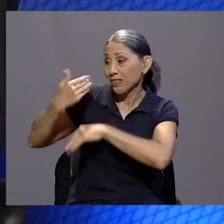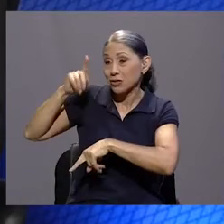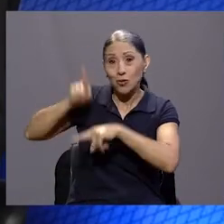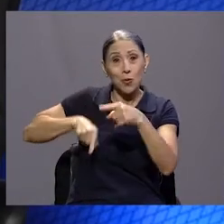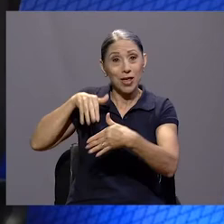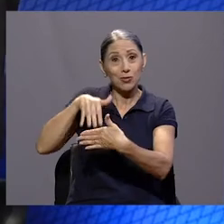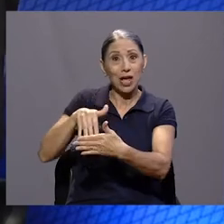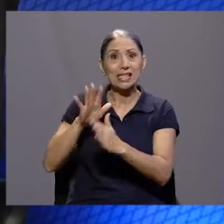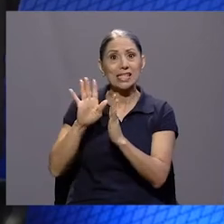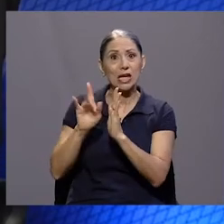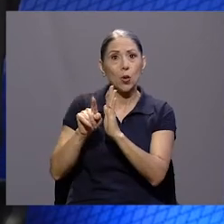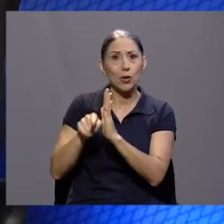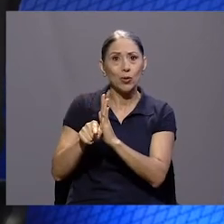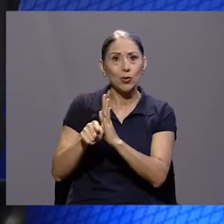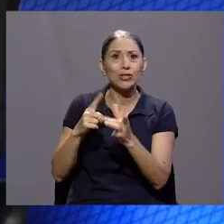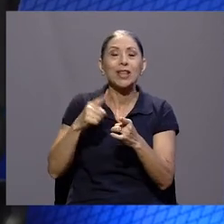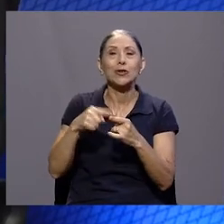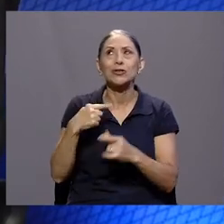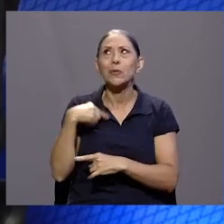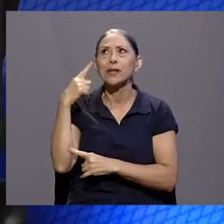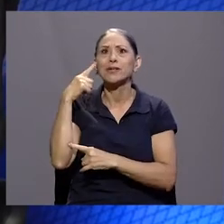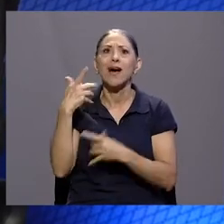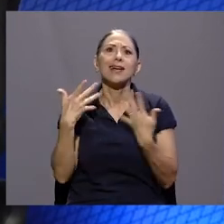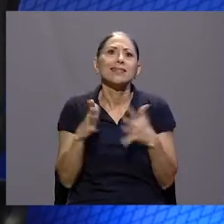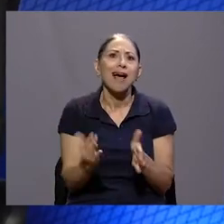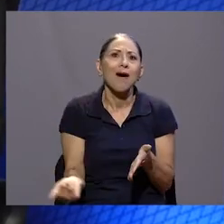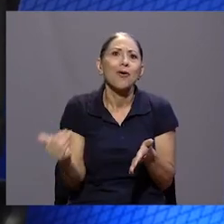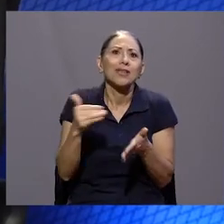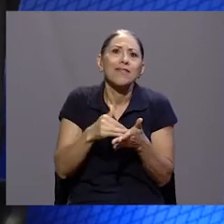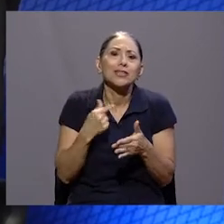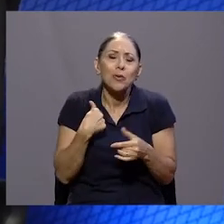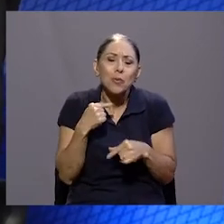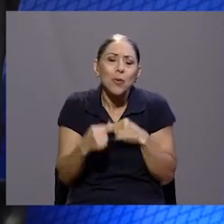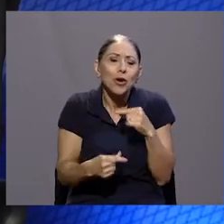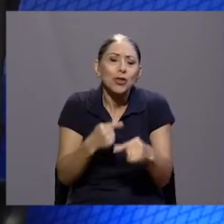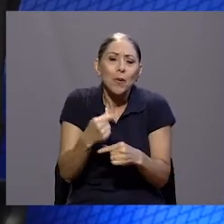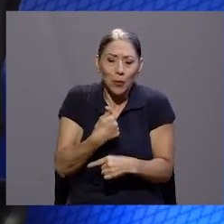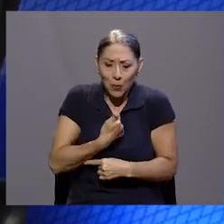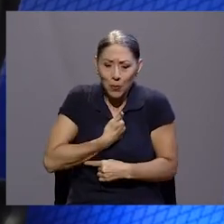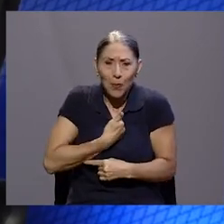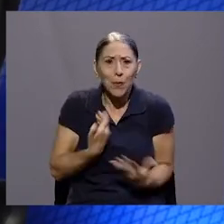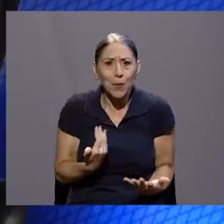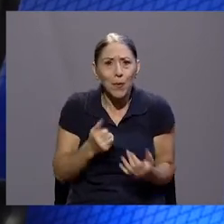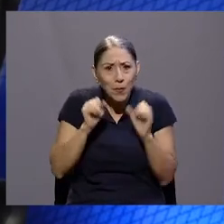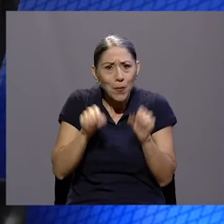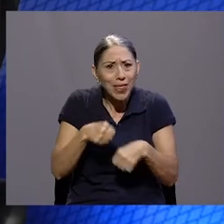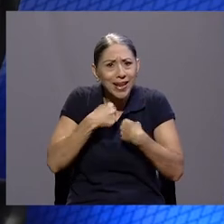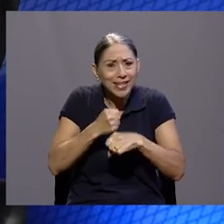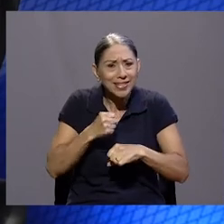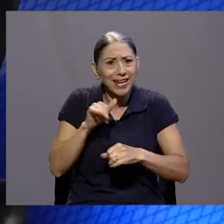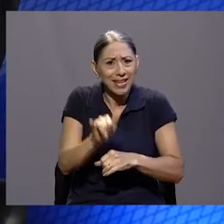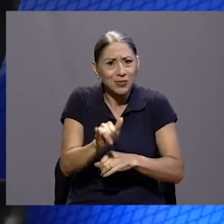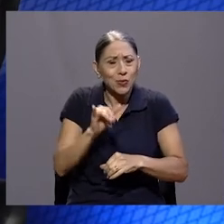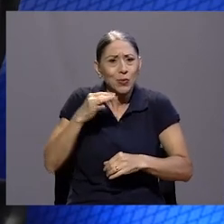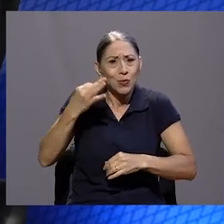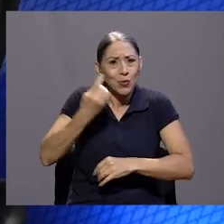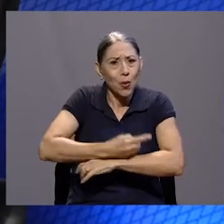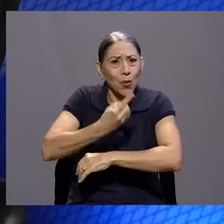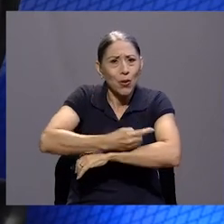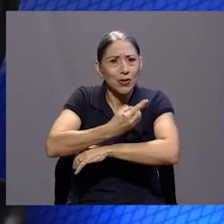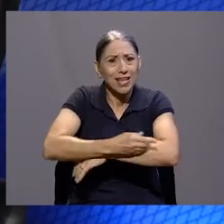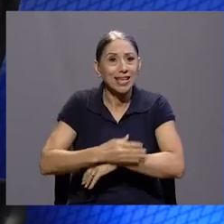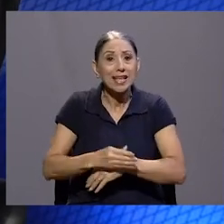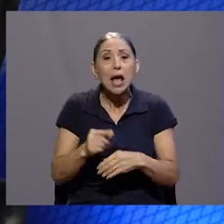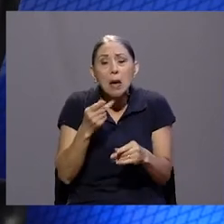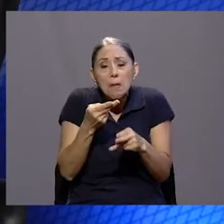volviendo a hacer para hola yo hoy voy a ir viendo poquito a poco ser donante poder hacer eso todos los días celebrar las pequeñas victorias es importante